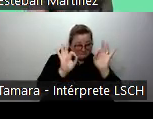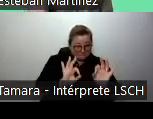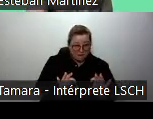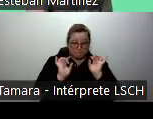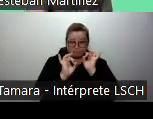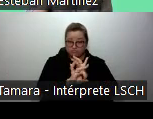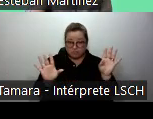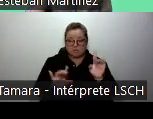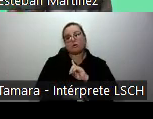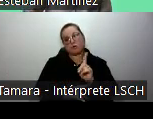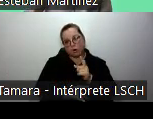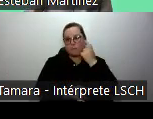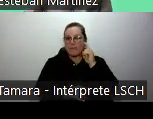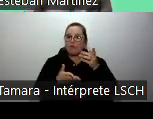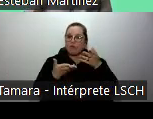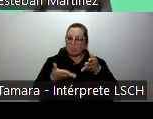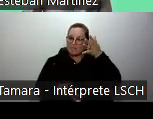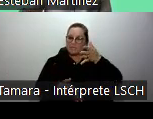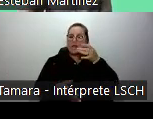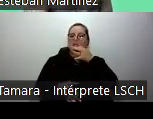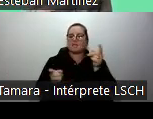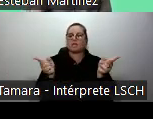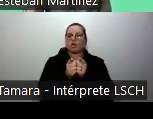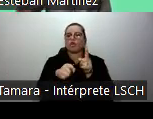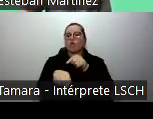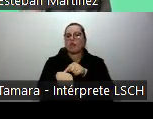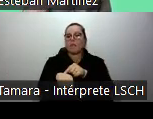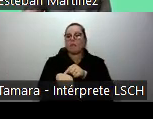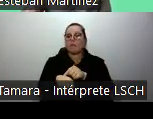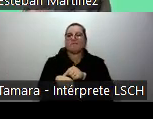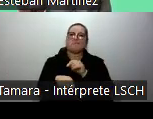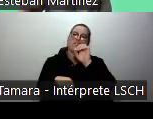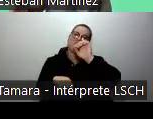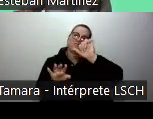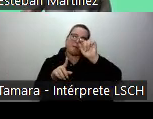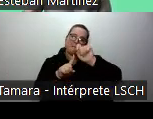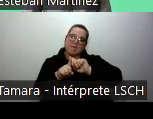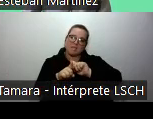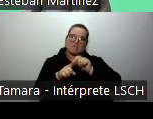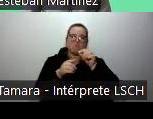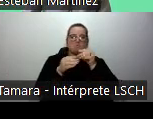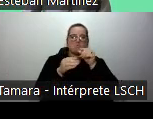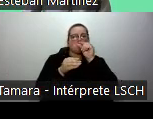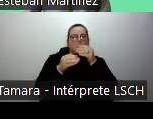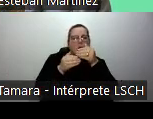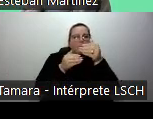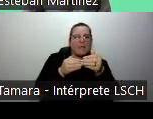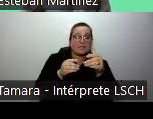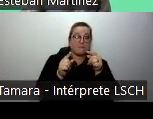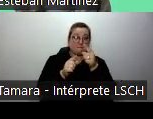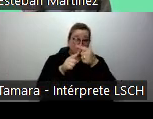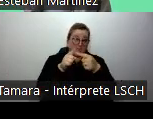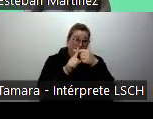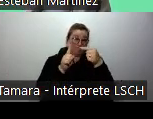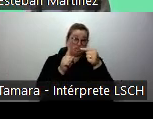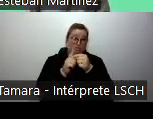este webinar considera corto plazo algo entre 6 meses un poquito más mediano plazo algo más